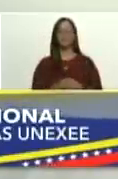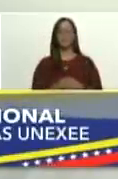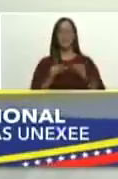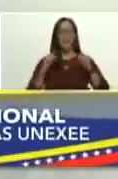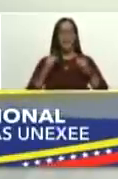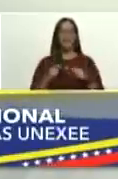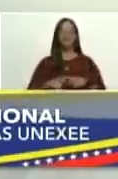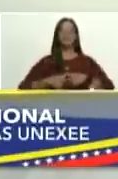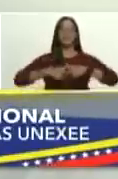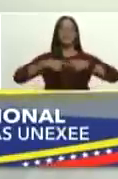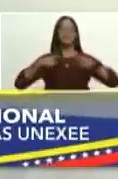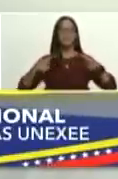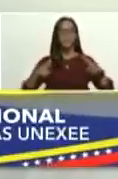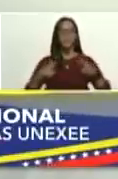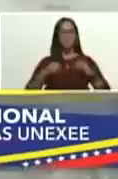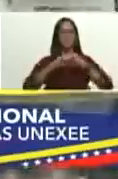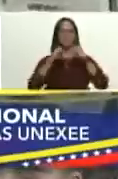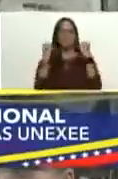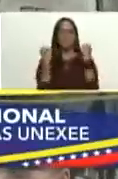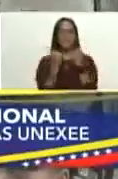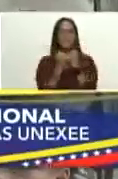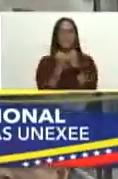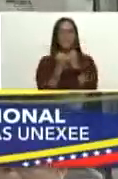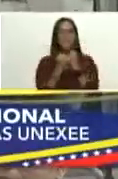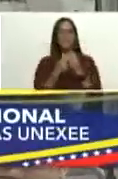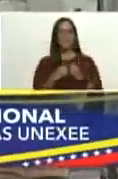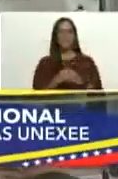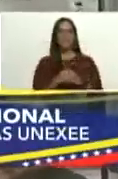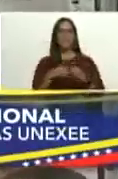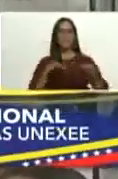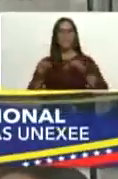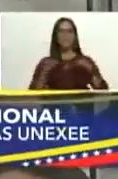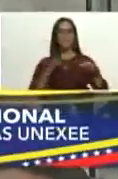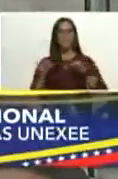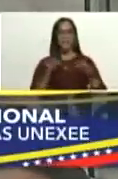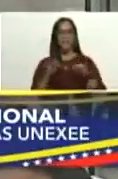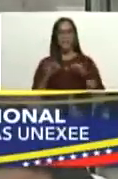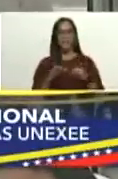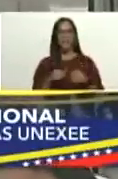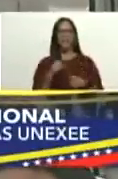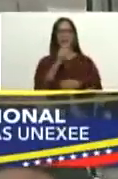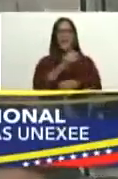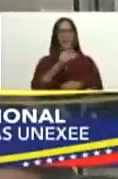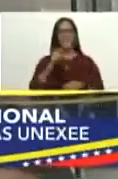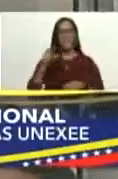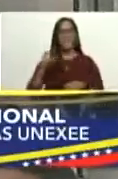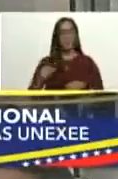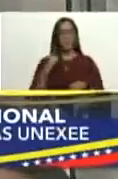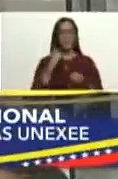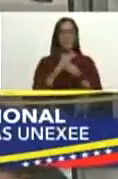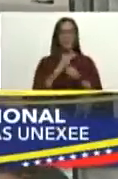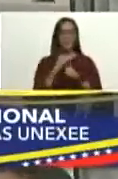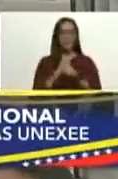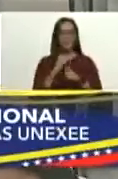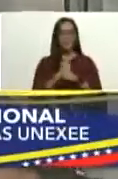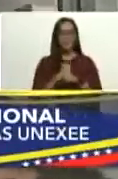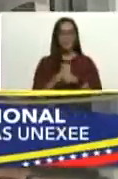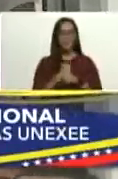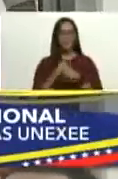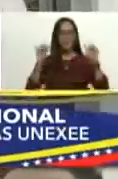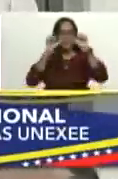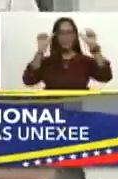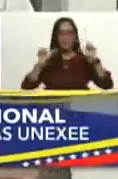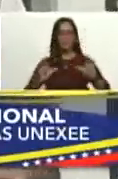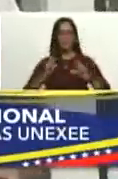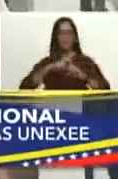a una de las salas de anfiteatro con el personal de trabajadores del Sistema